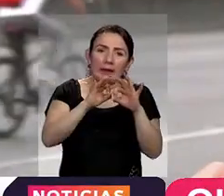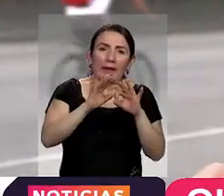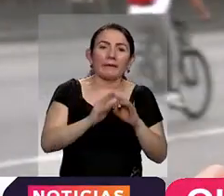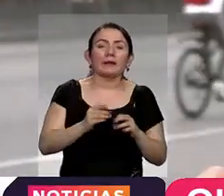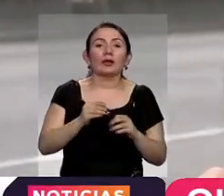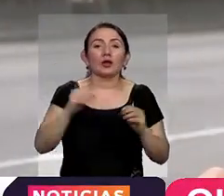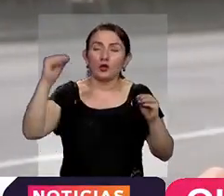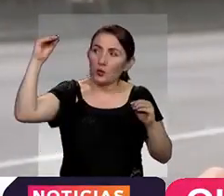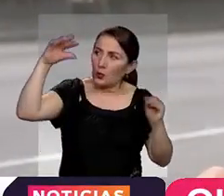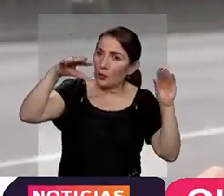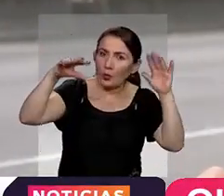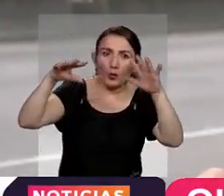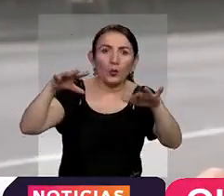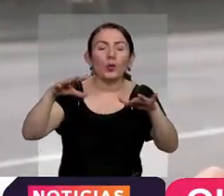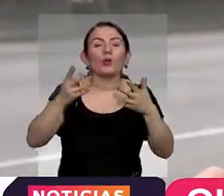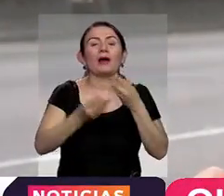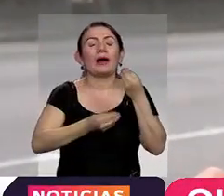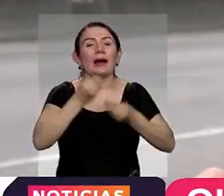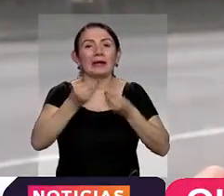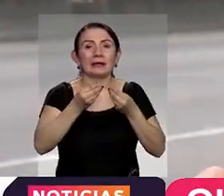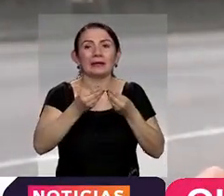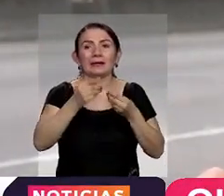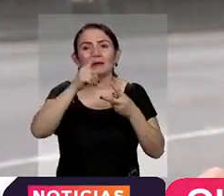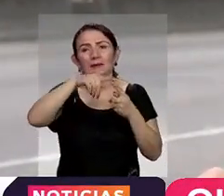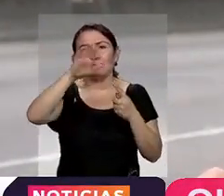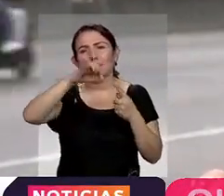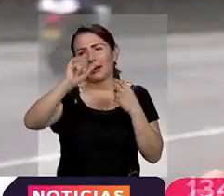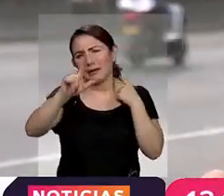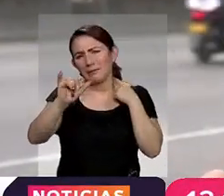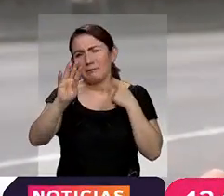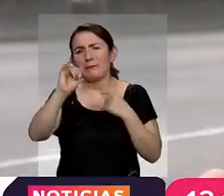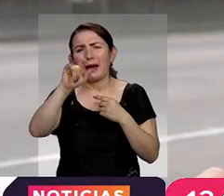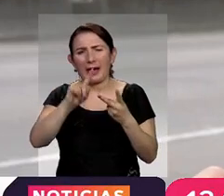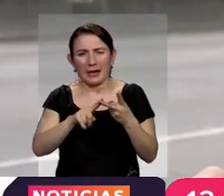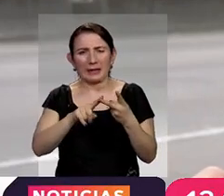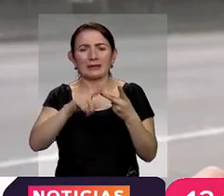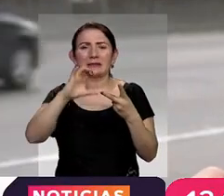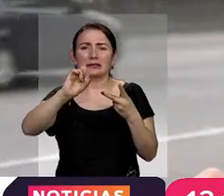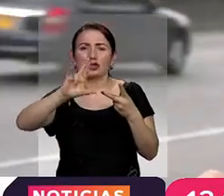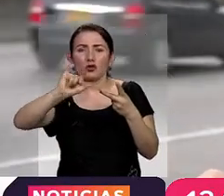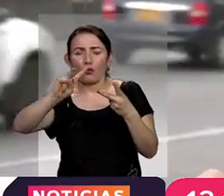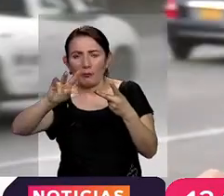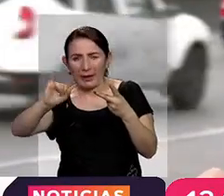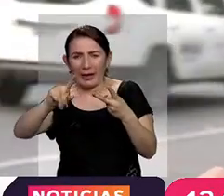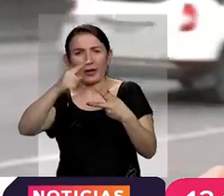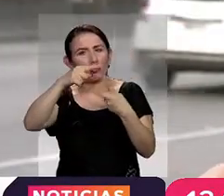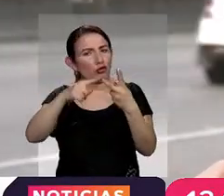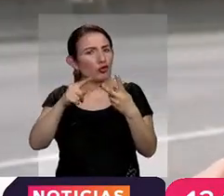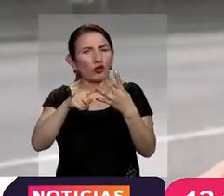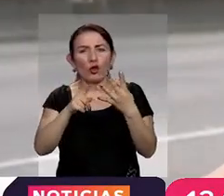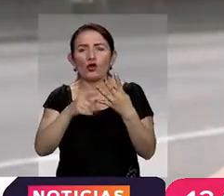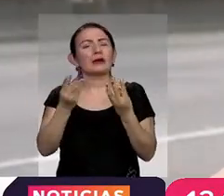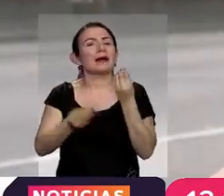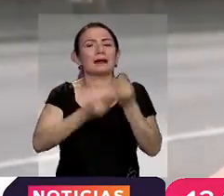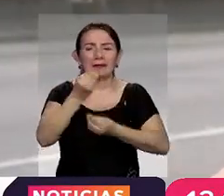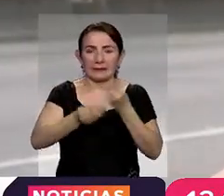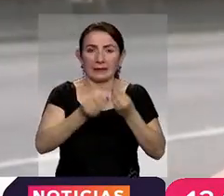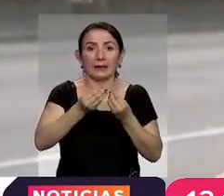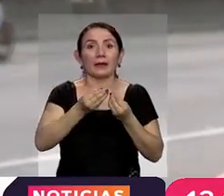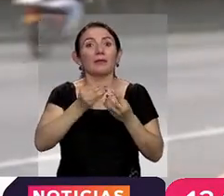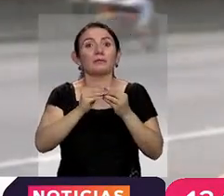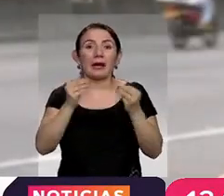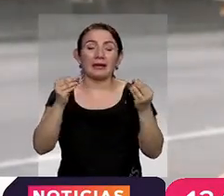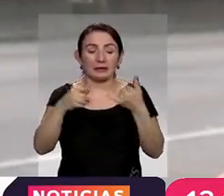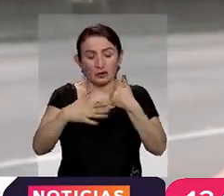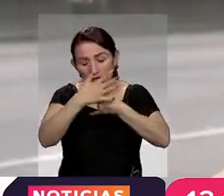del NUS, como lo es Puerto Palmar de Varela, Cruz del Hierro, Palmar de Varela y por supuesto el cruce de la